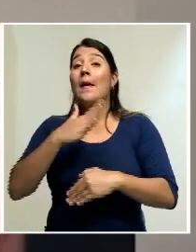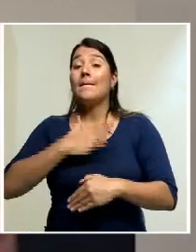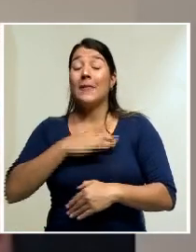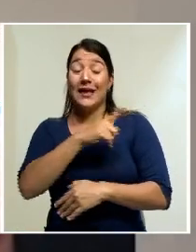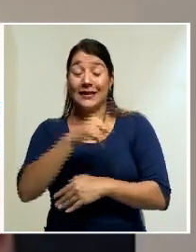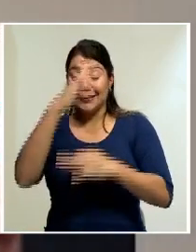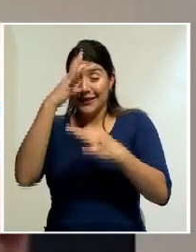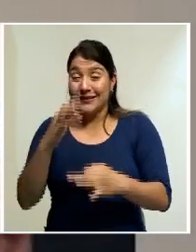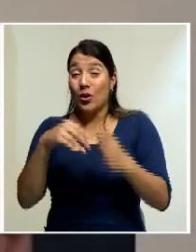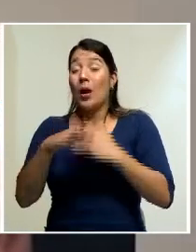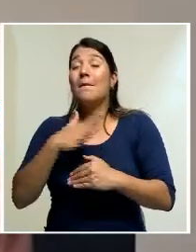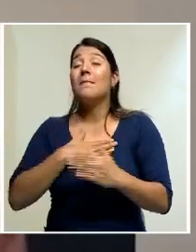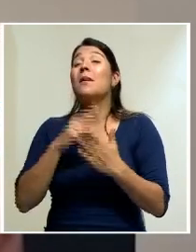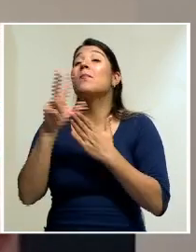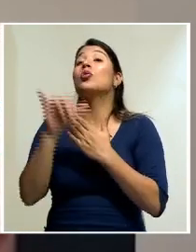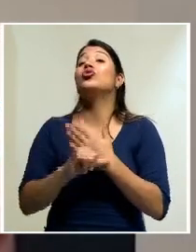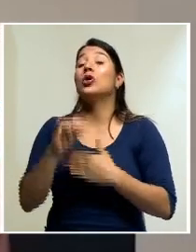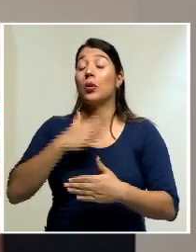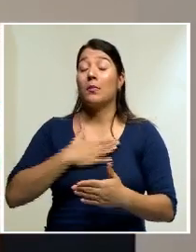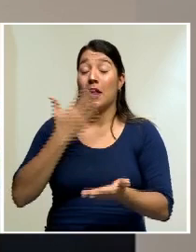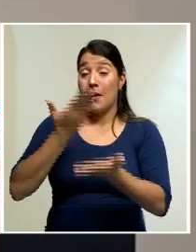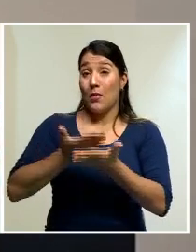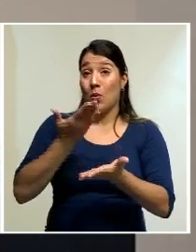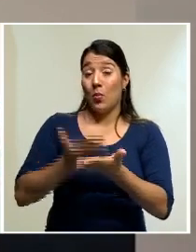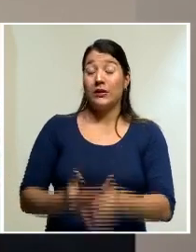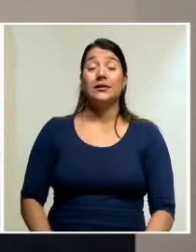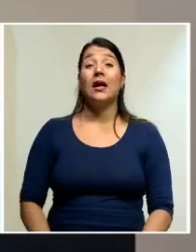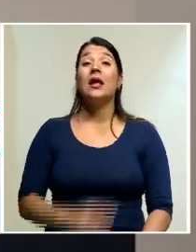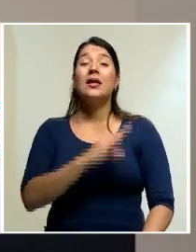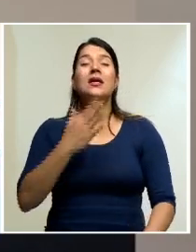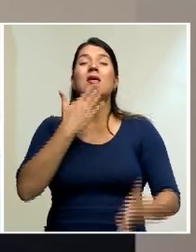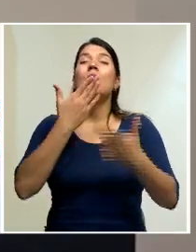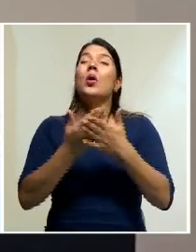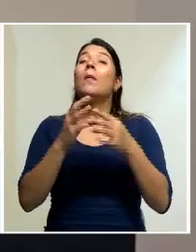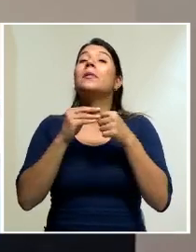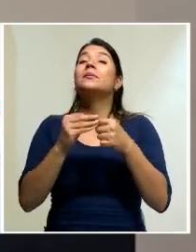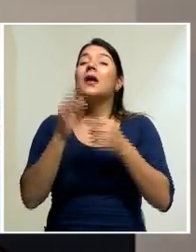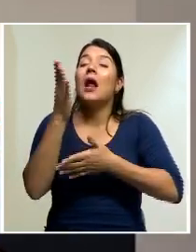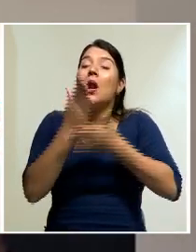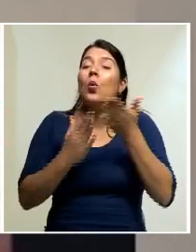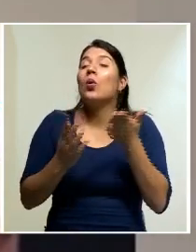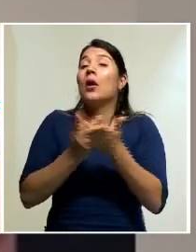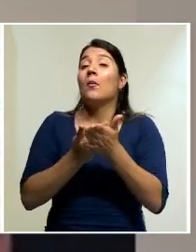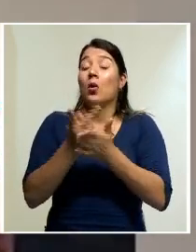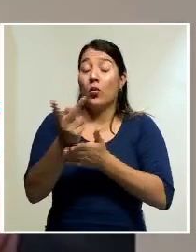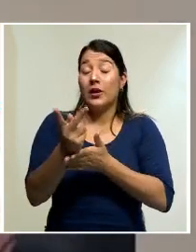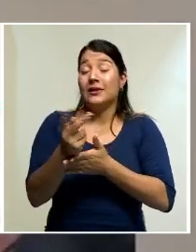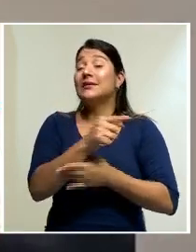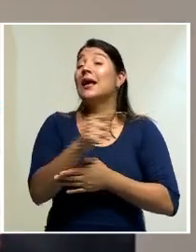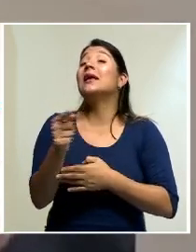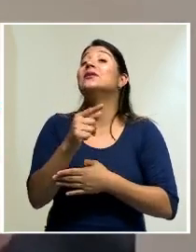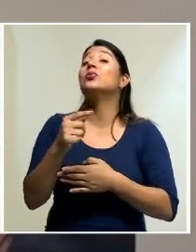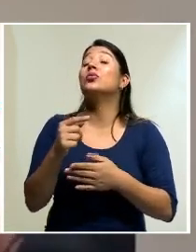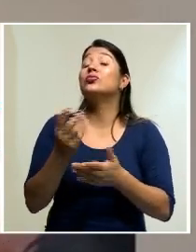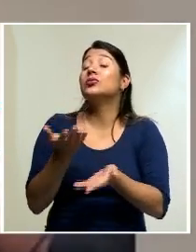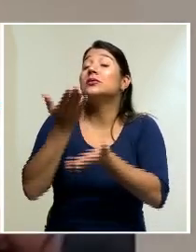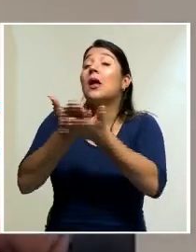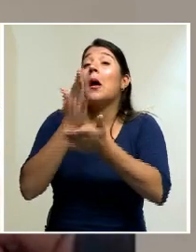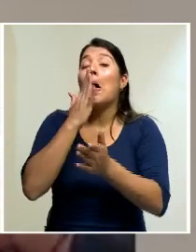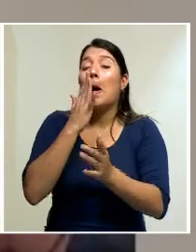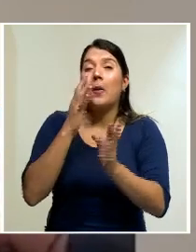mis propuestas, en mi proyecto político, y bueno, especialmente algunas provincias que están dando un resultado